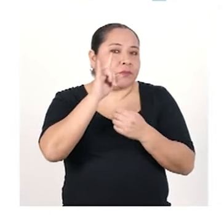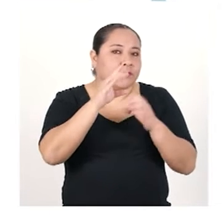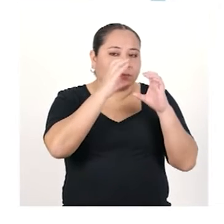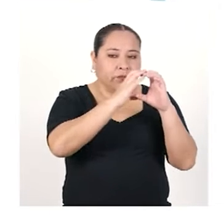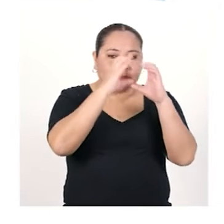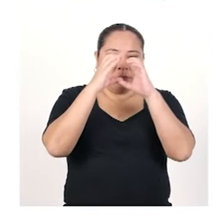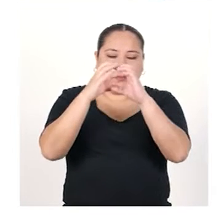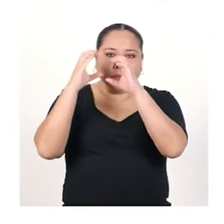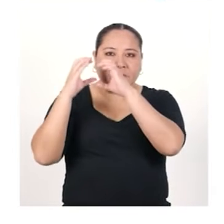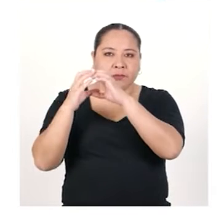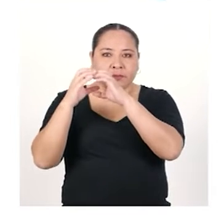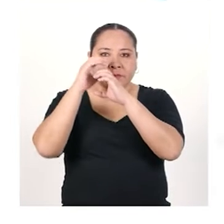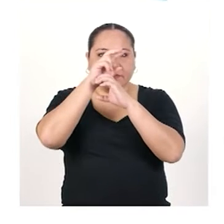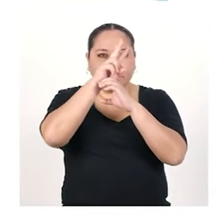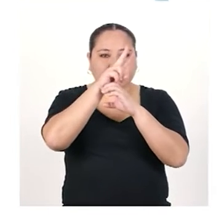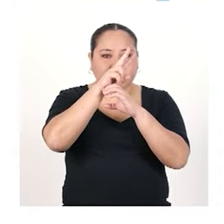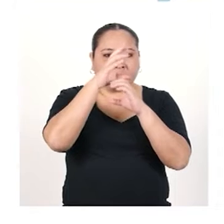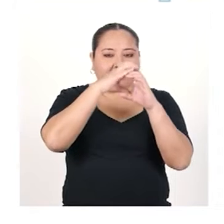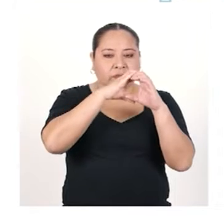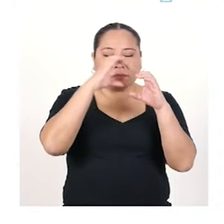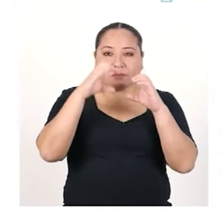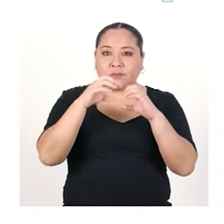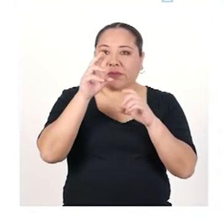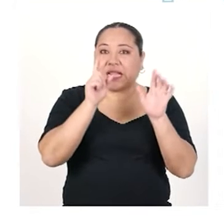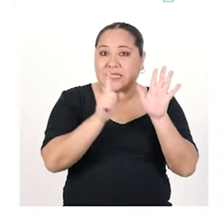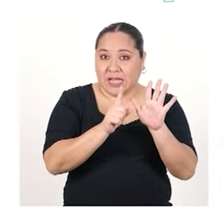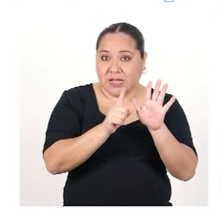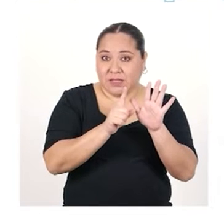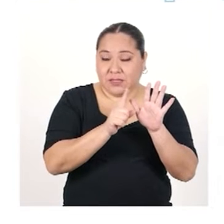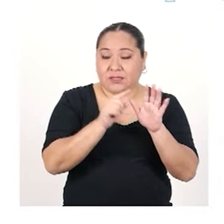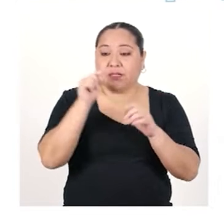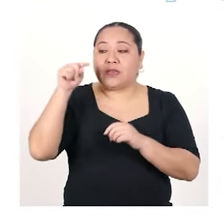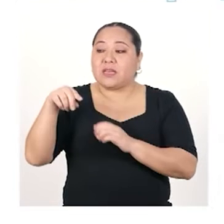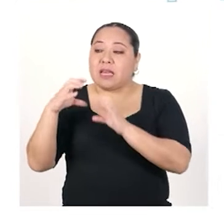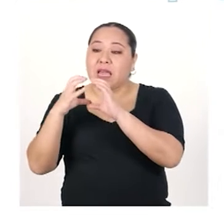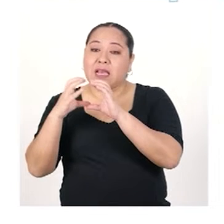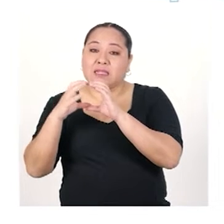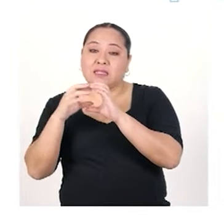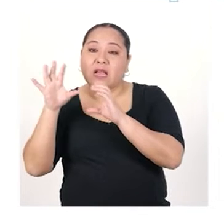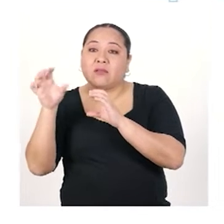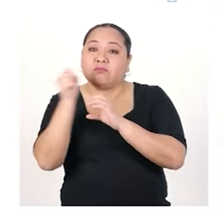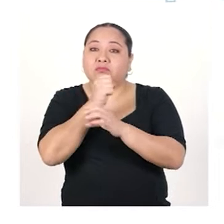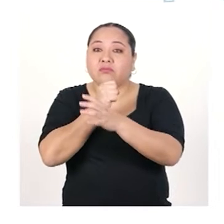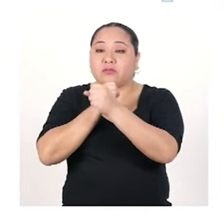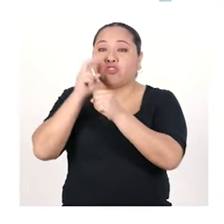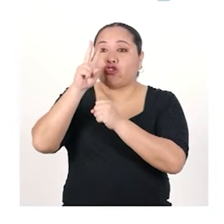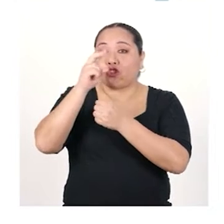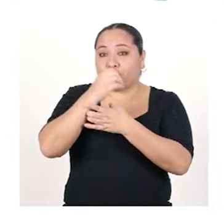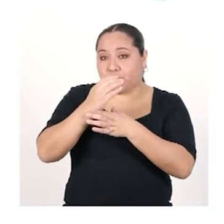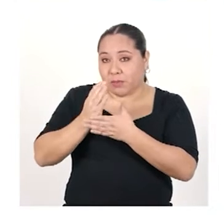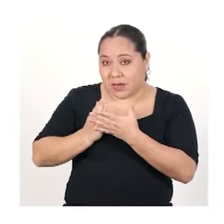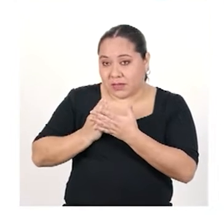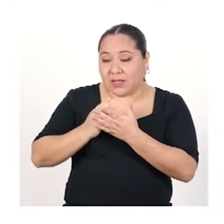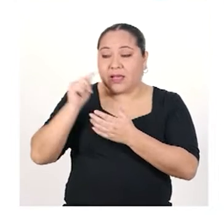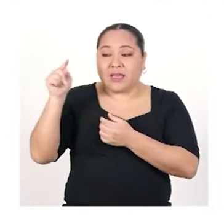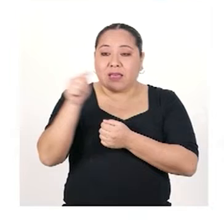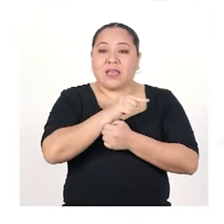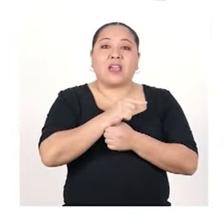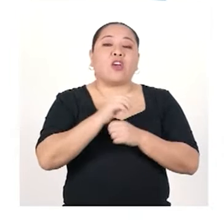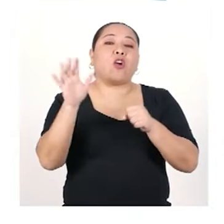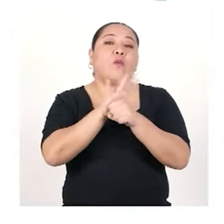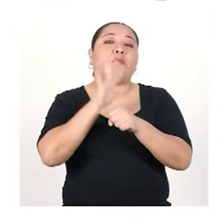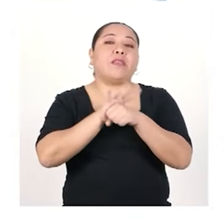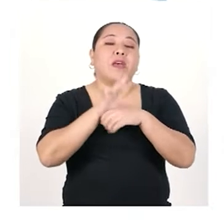3. Tomamos 2 unidades para tomar 6 partes y una unidad más para tomar 2 partes y así poder completar